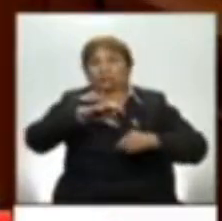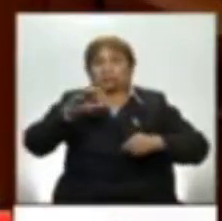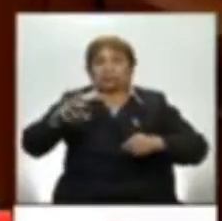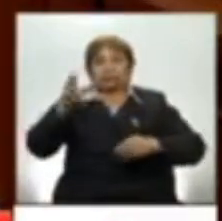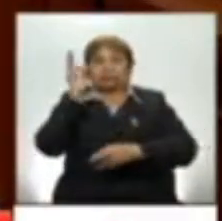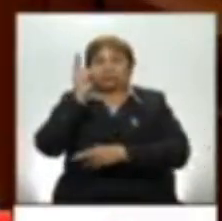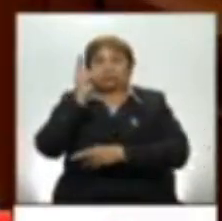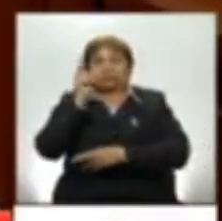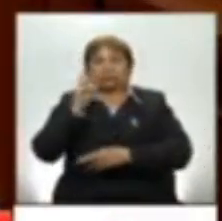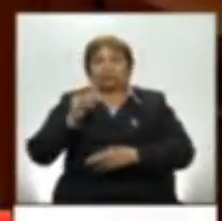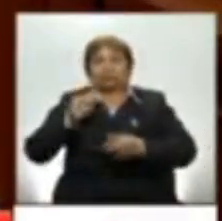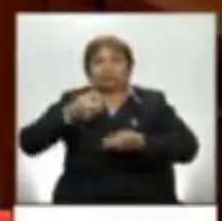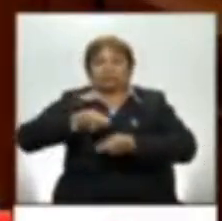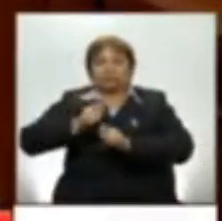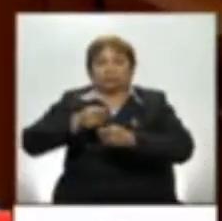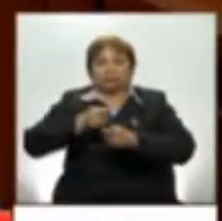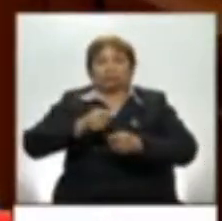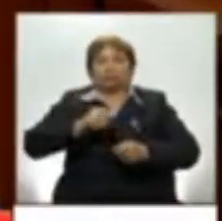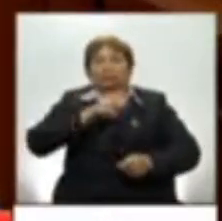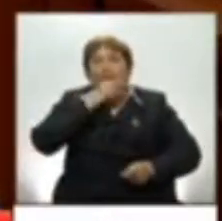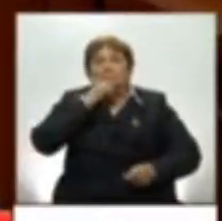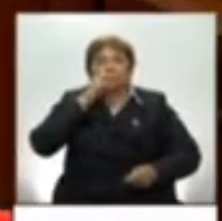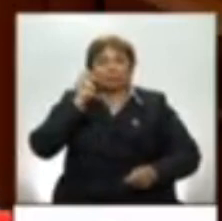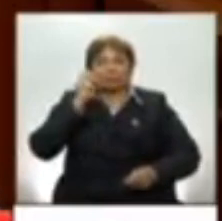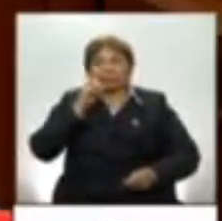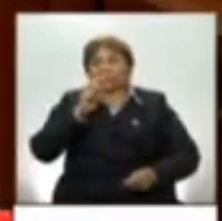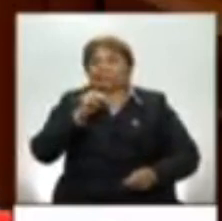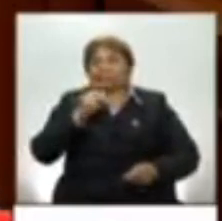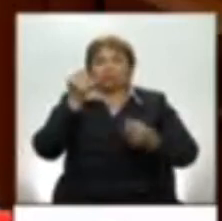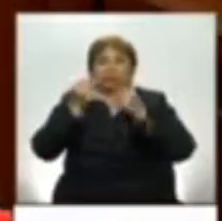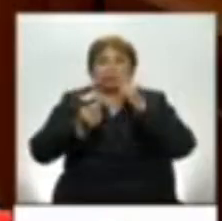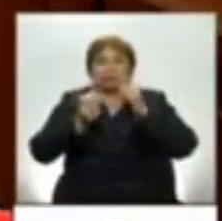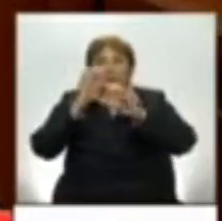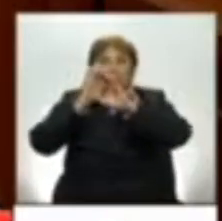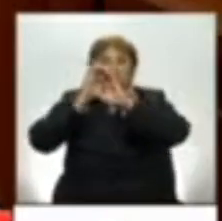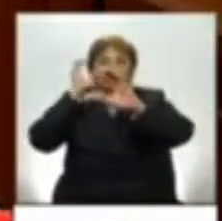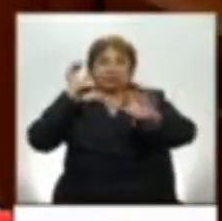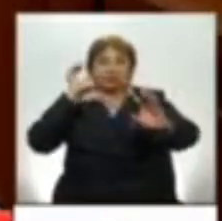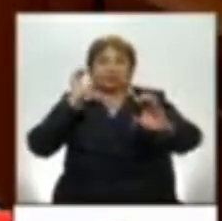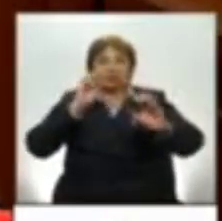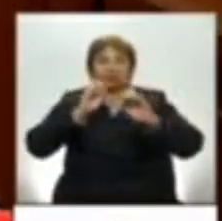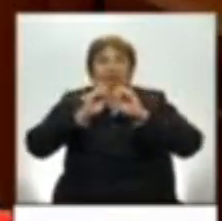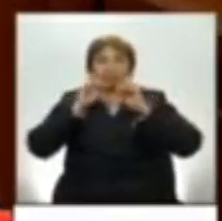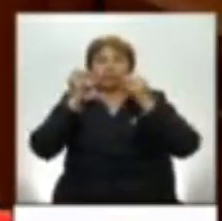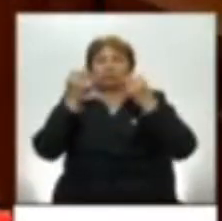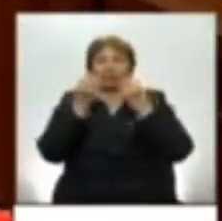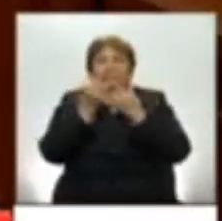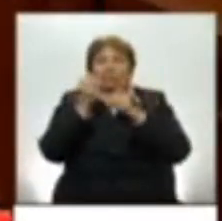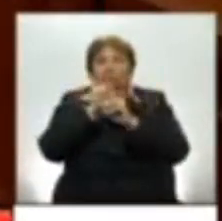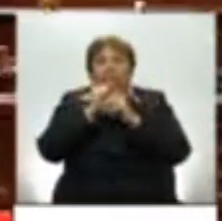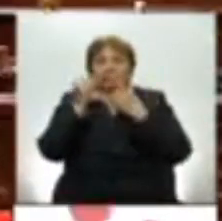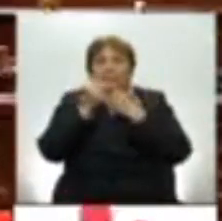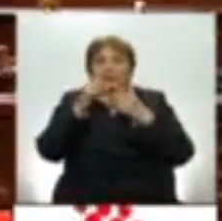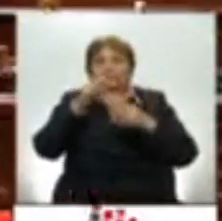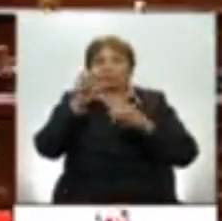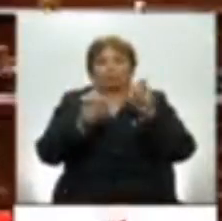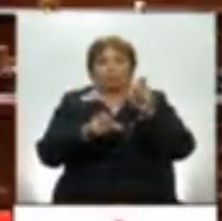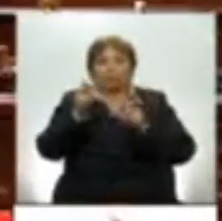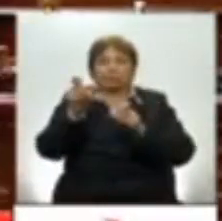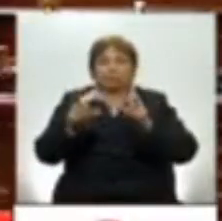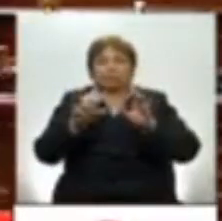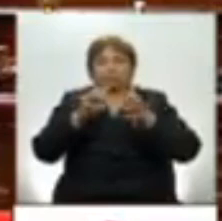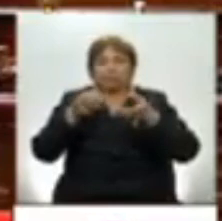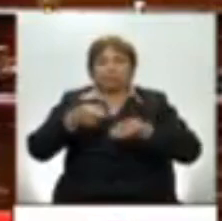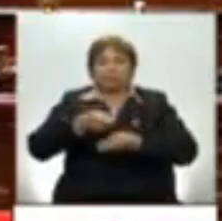magisterio, los agricultores, los cocaleros, los transportistas, por las organizaciones sociales, populares,